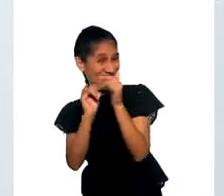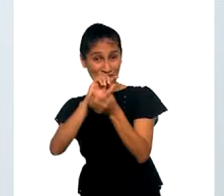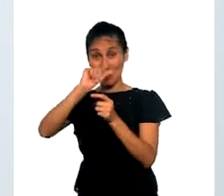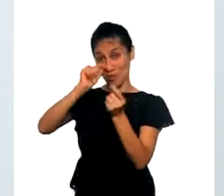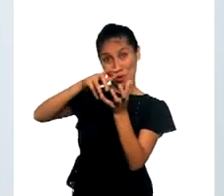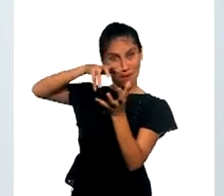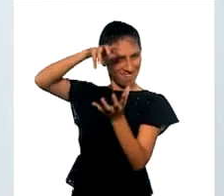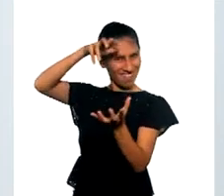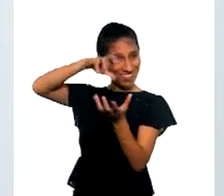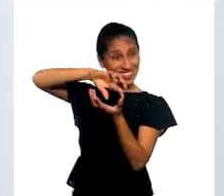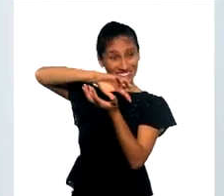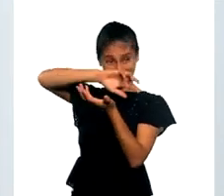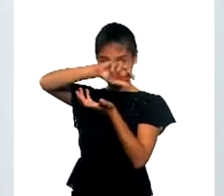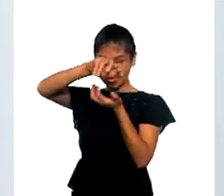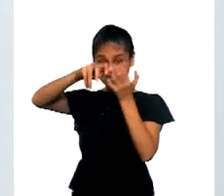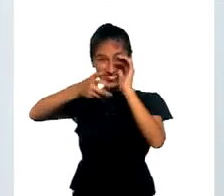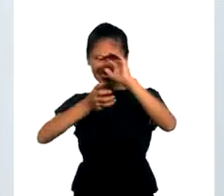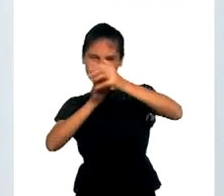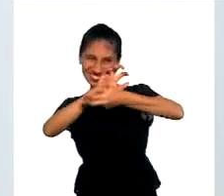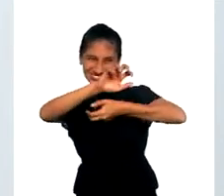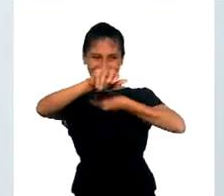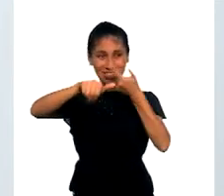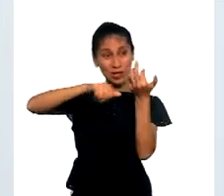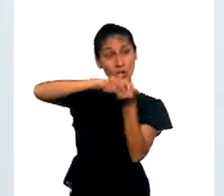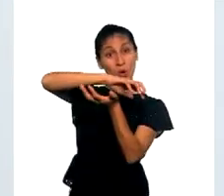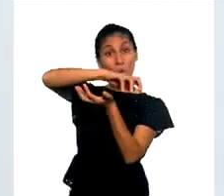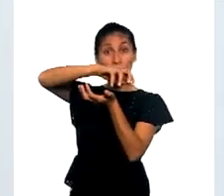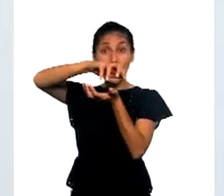un poco más qué les parece si sopla